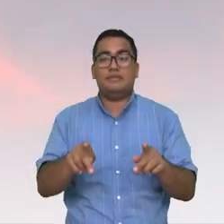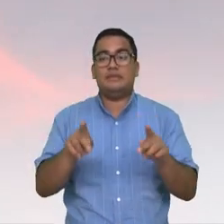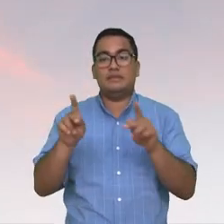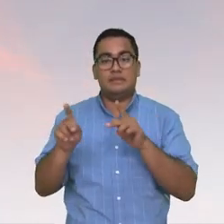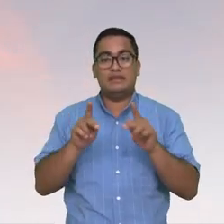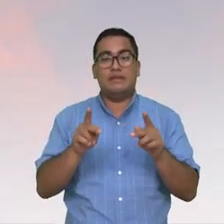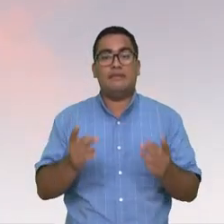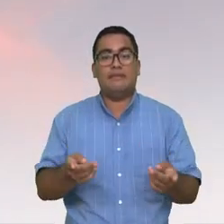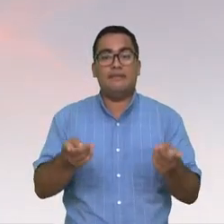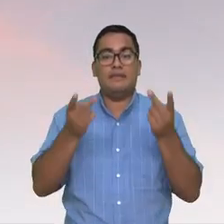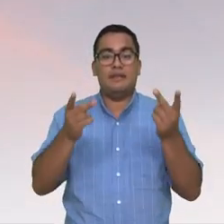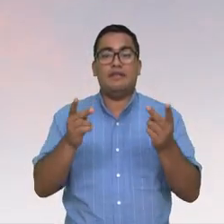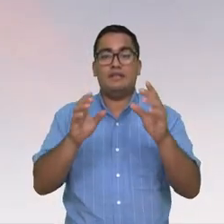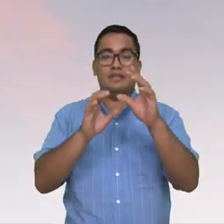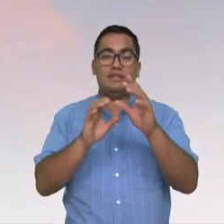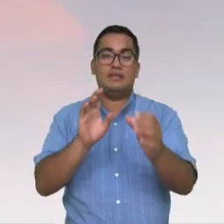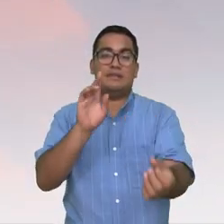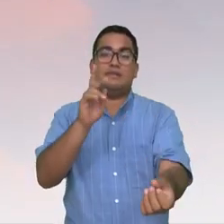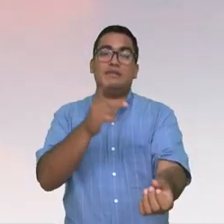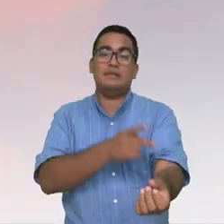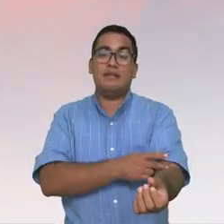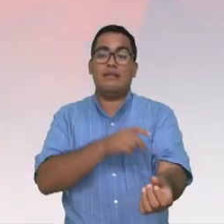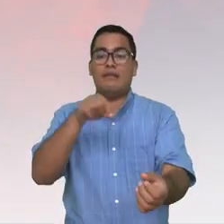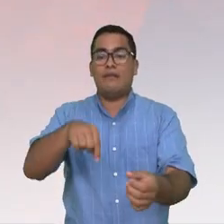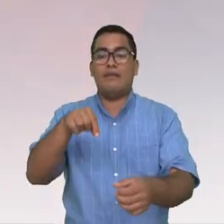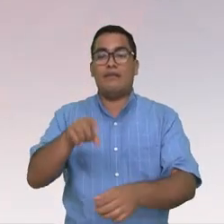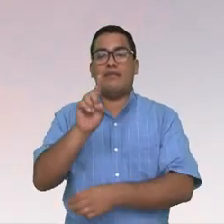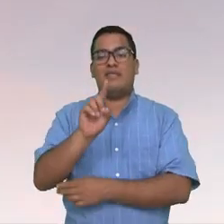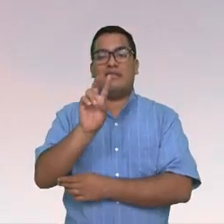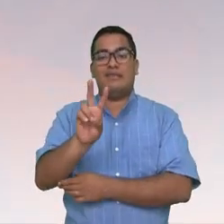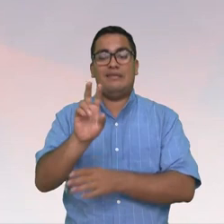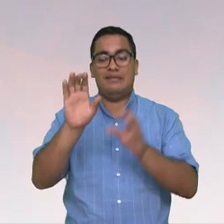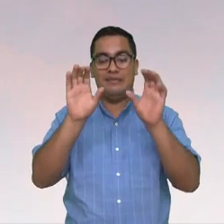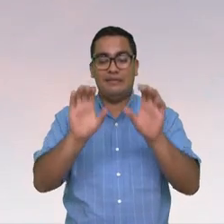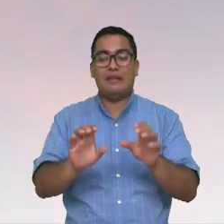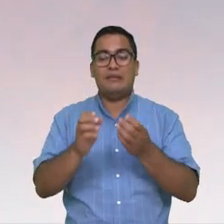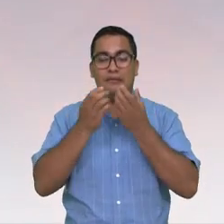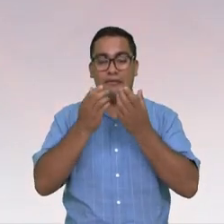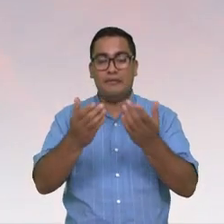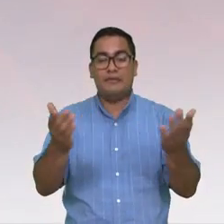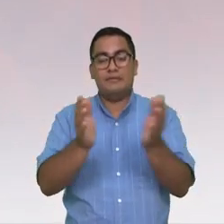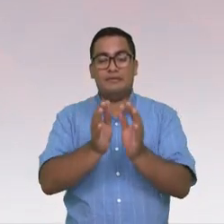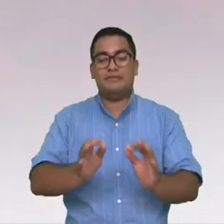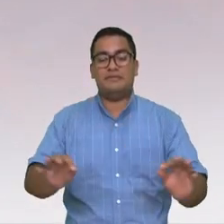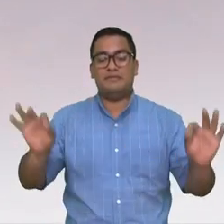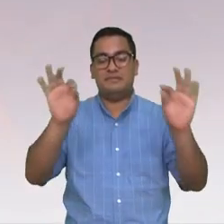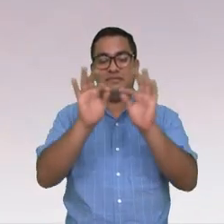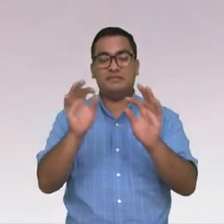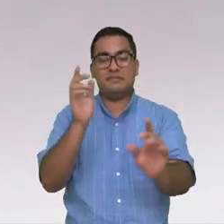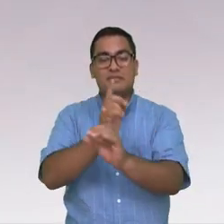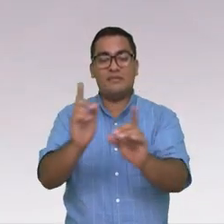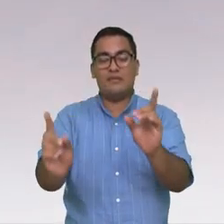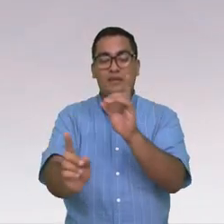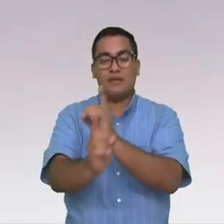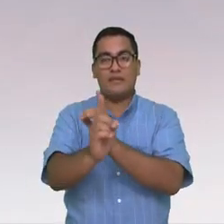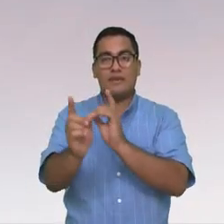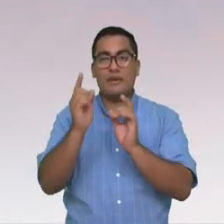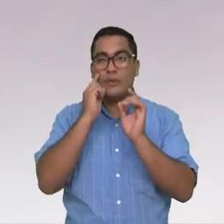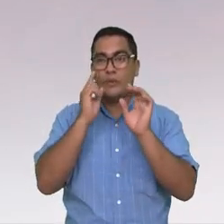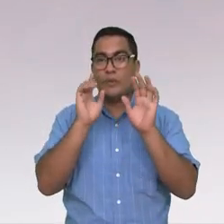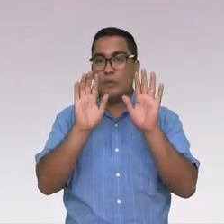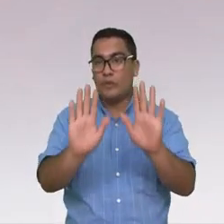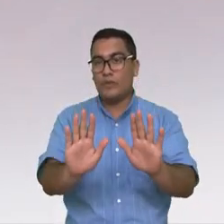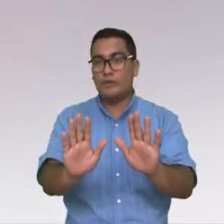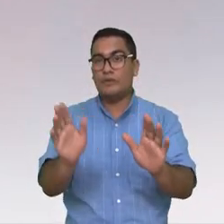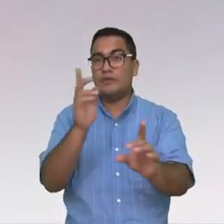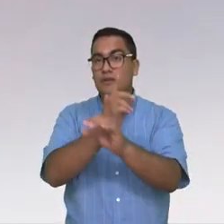y que decíamos hoy a mediodía precisamente, debemos cuidar más y